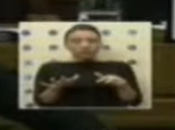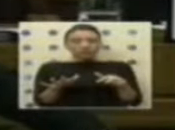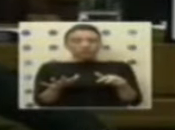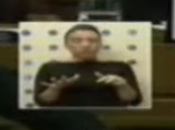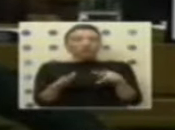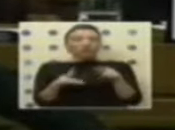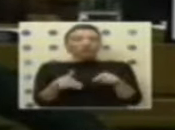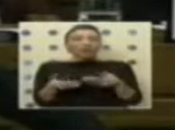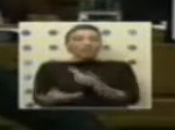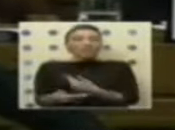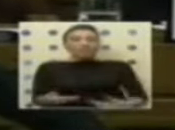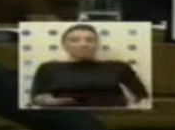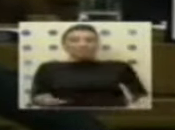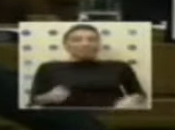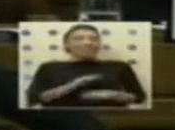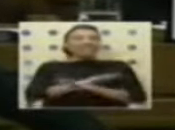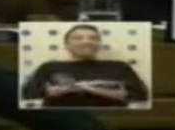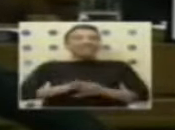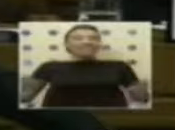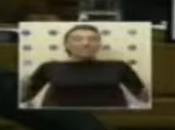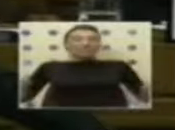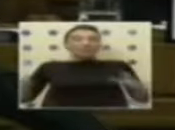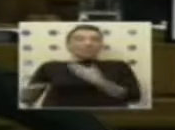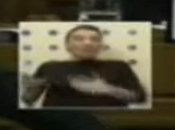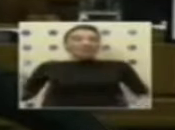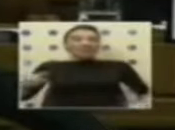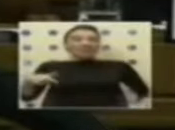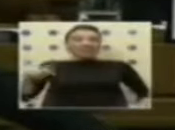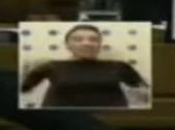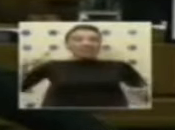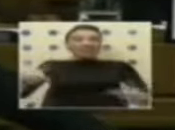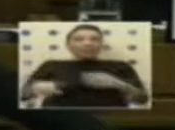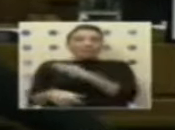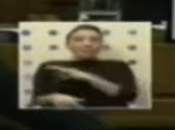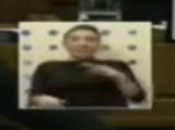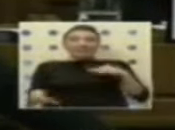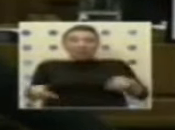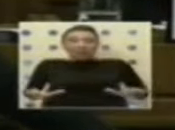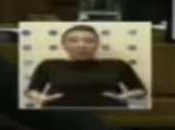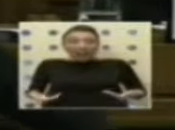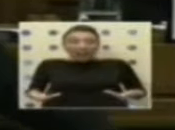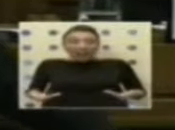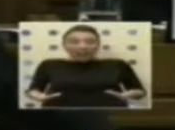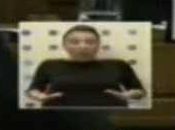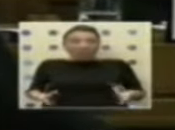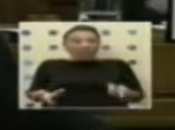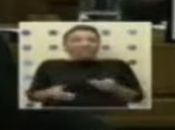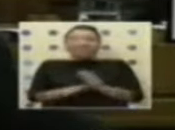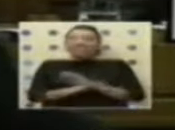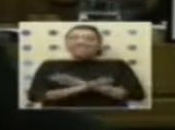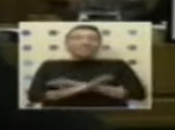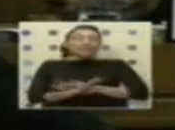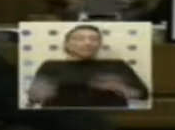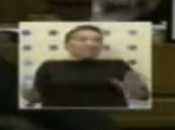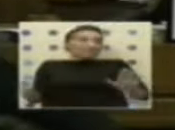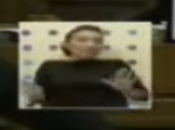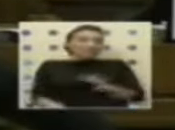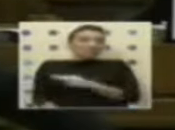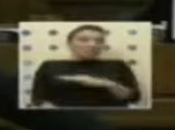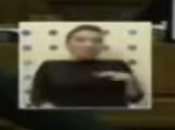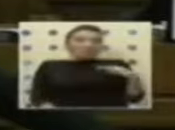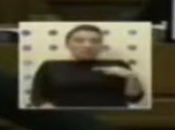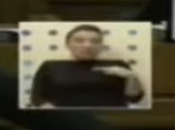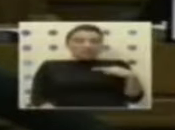la actual presidenta ya no va a ser presidenta. El actual ministro de Hacienda ya no va a ser ministro de Hacienda.